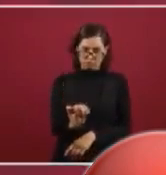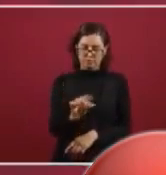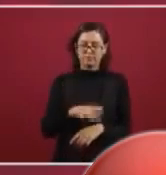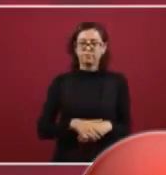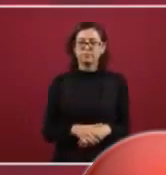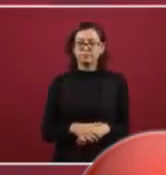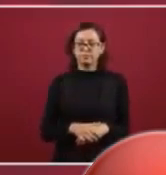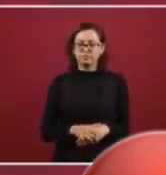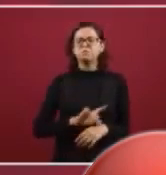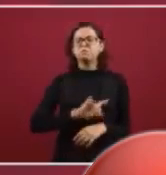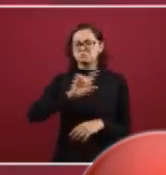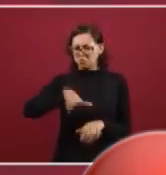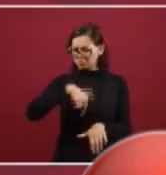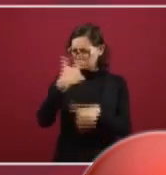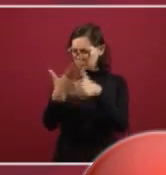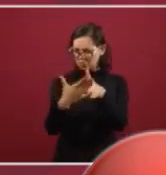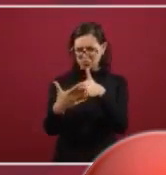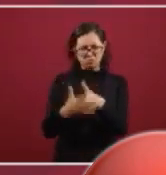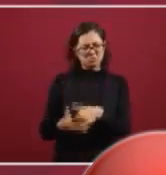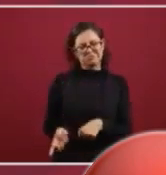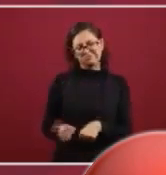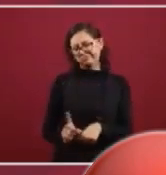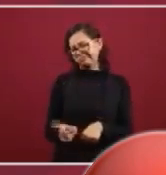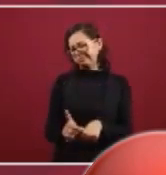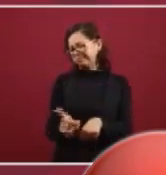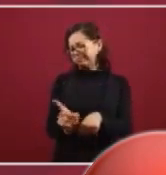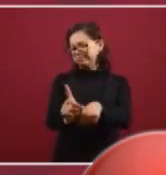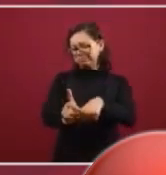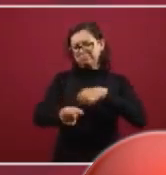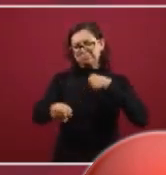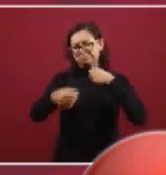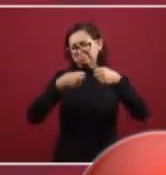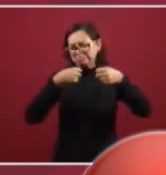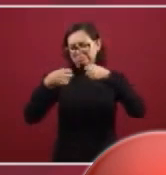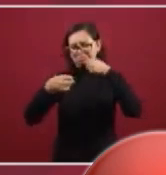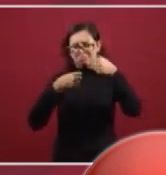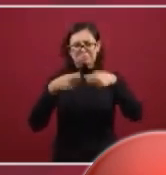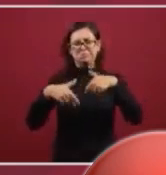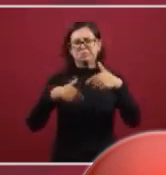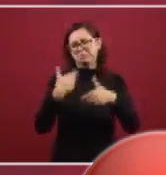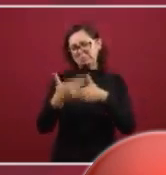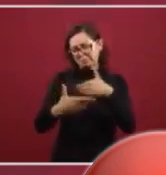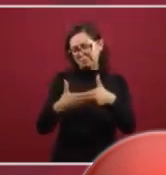tener oportunidad de hacerlo mañana